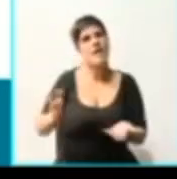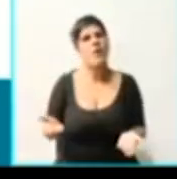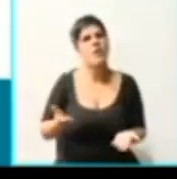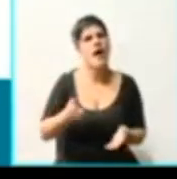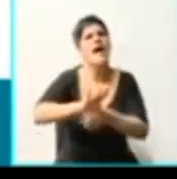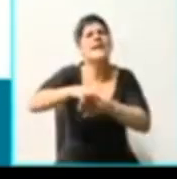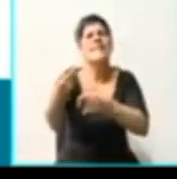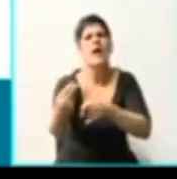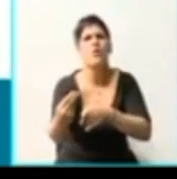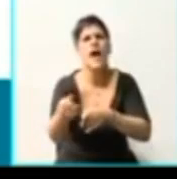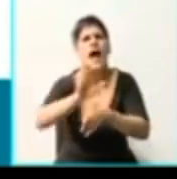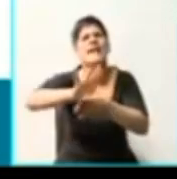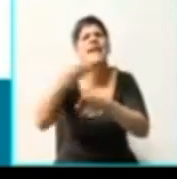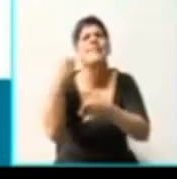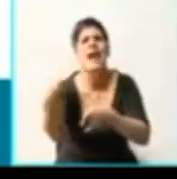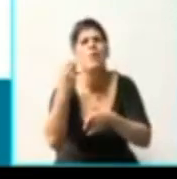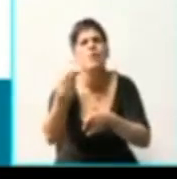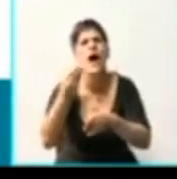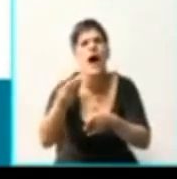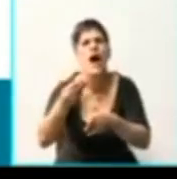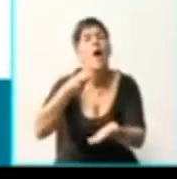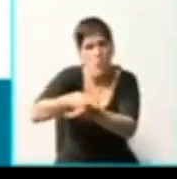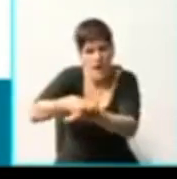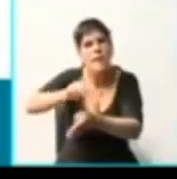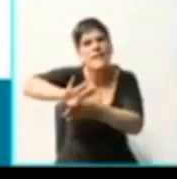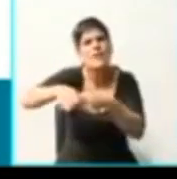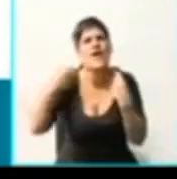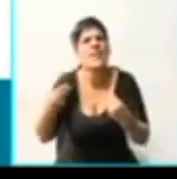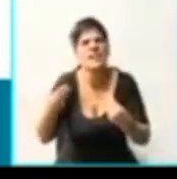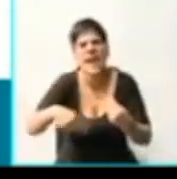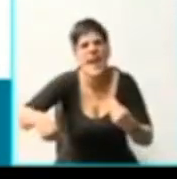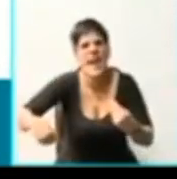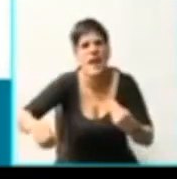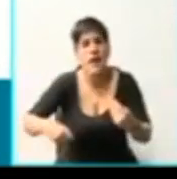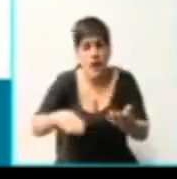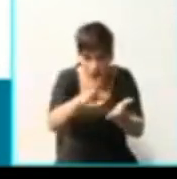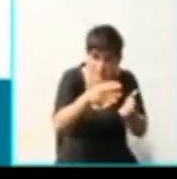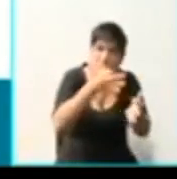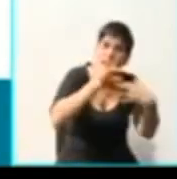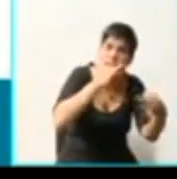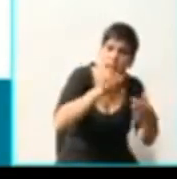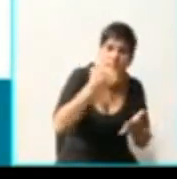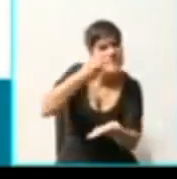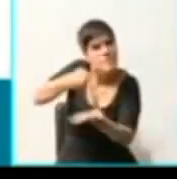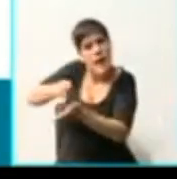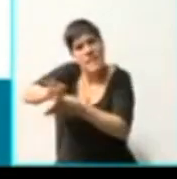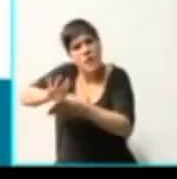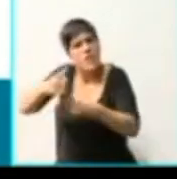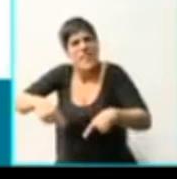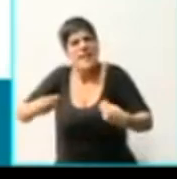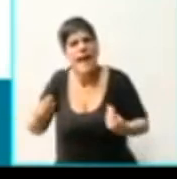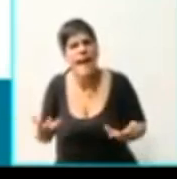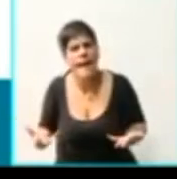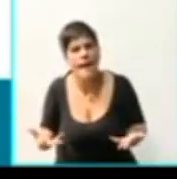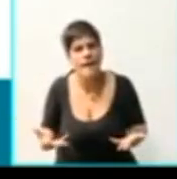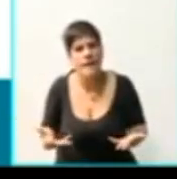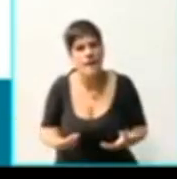deuda? ¿Qué deuda es la que van a pagar con las ventas de las tierras del barrio Carlos